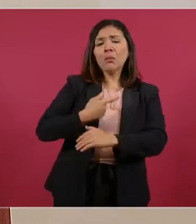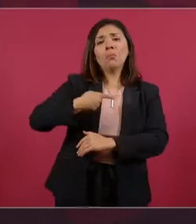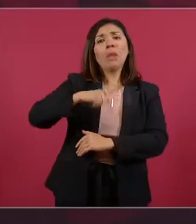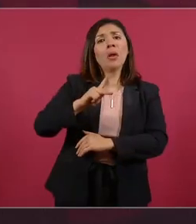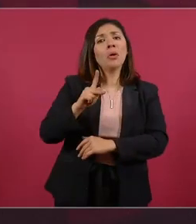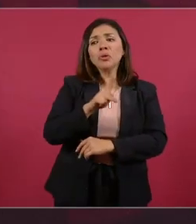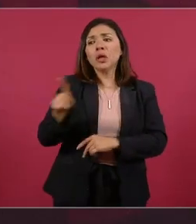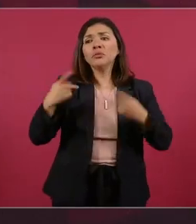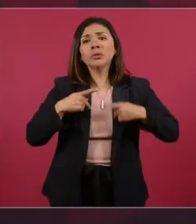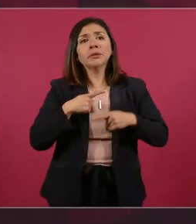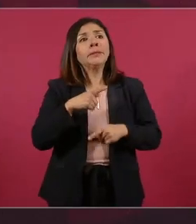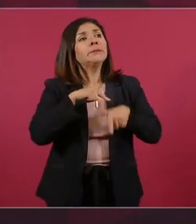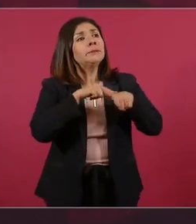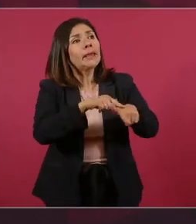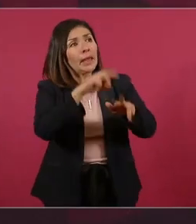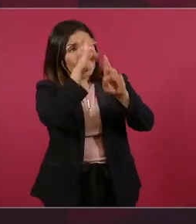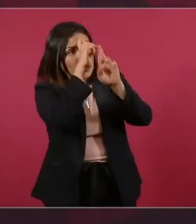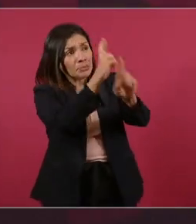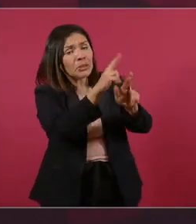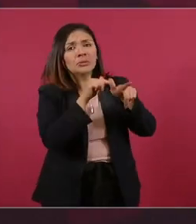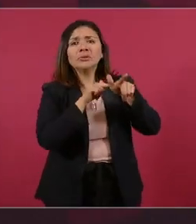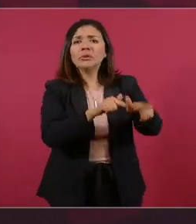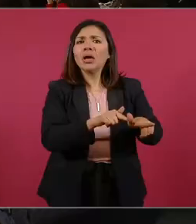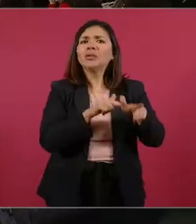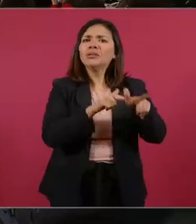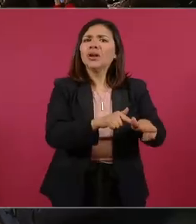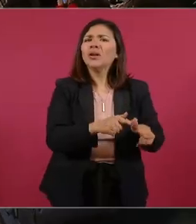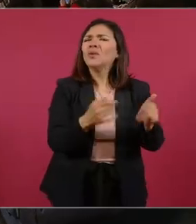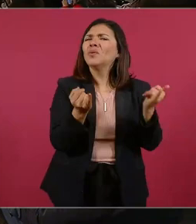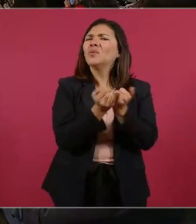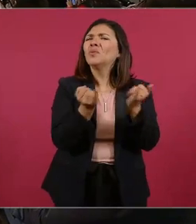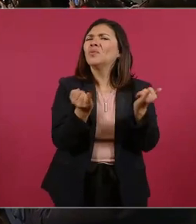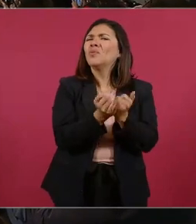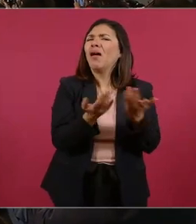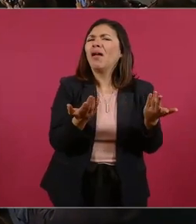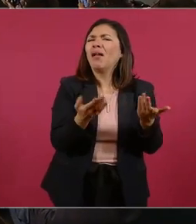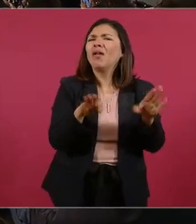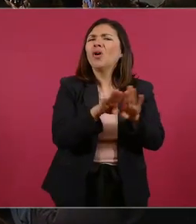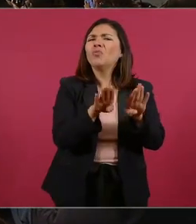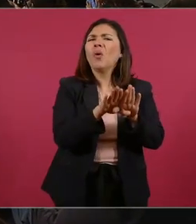Es lo mismo, el Tim Golden, ¿no?, famosísimo,